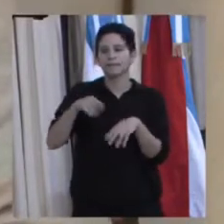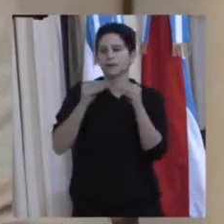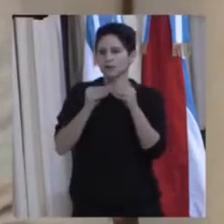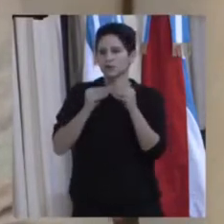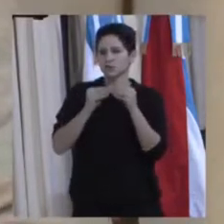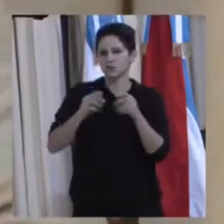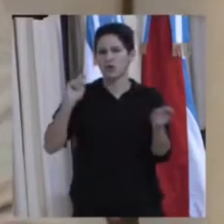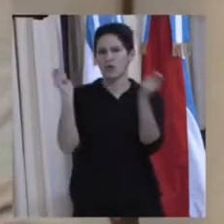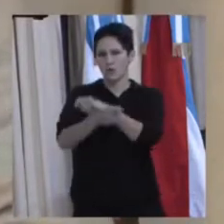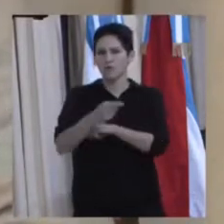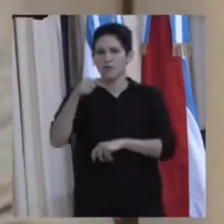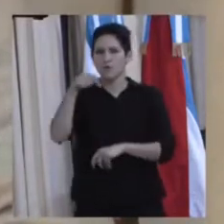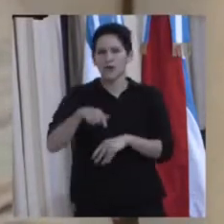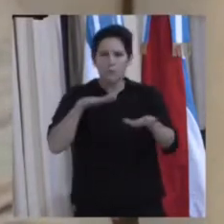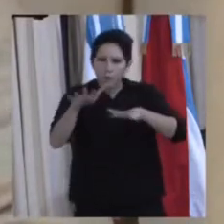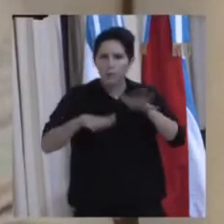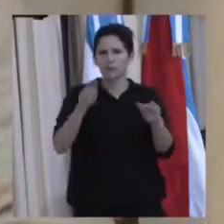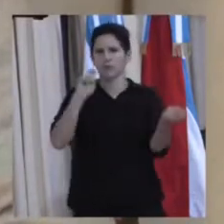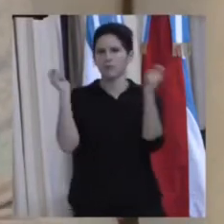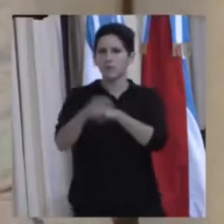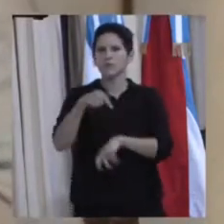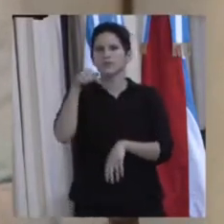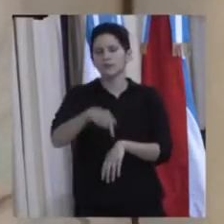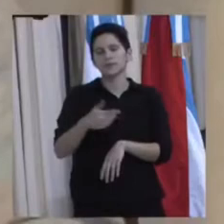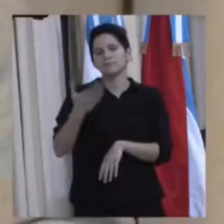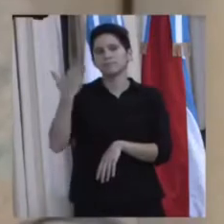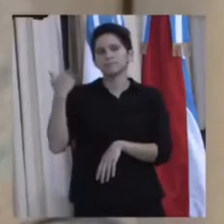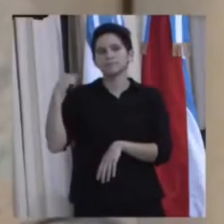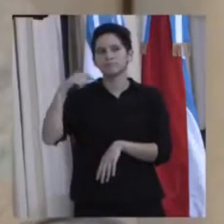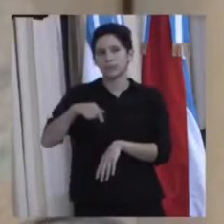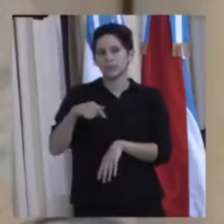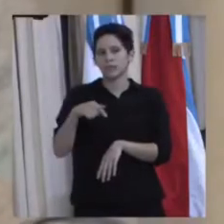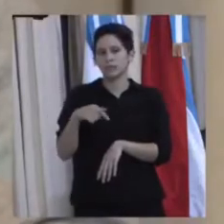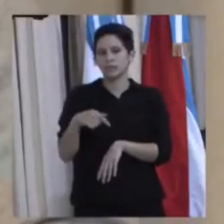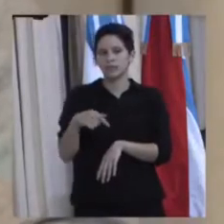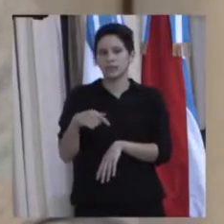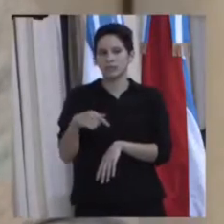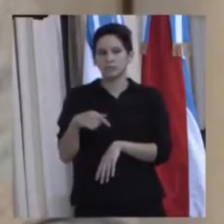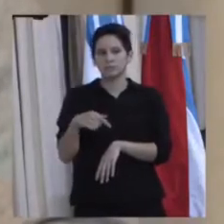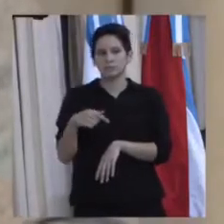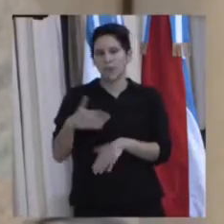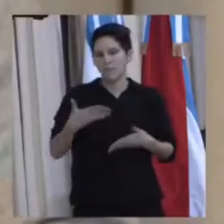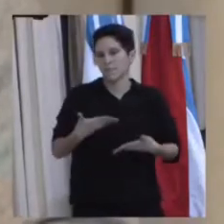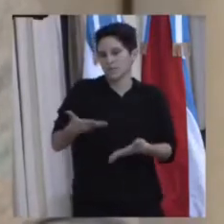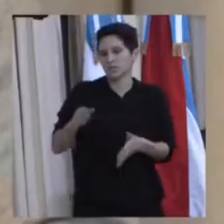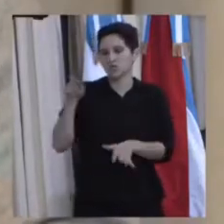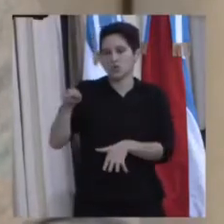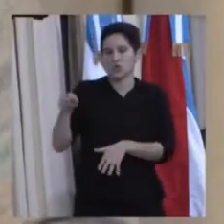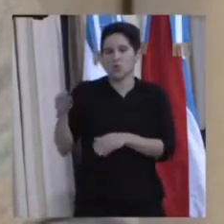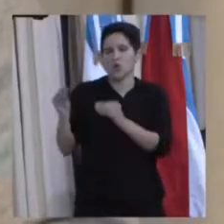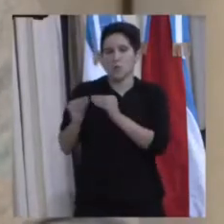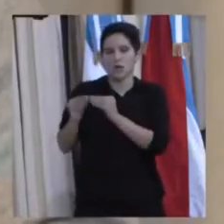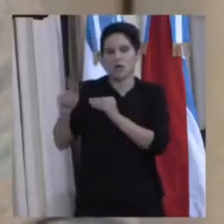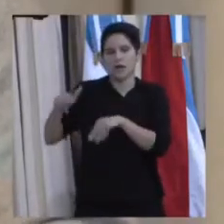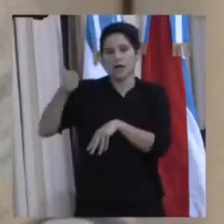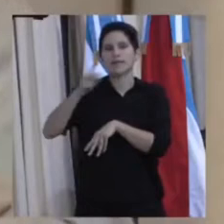acontecimiento que fue la reforma del movimiento reformista, que ya también magistralmente presentó